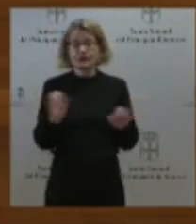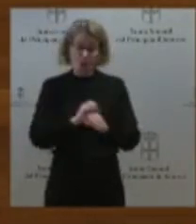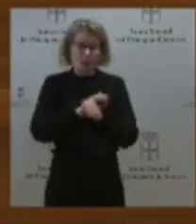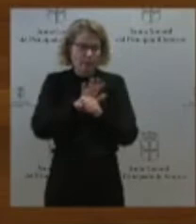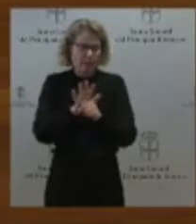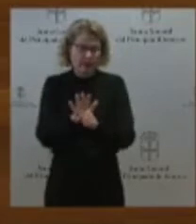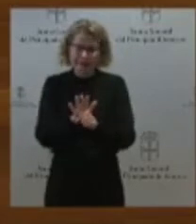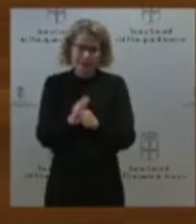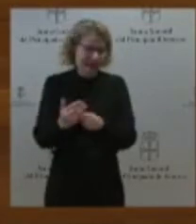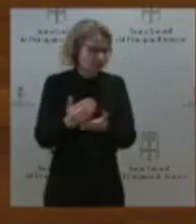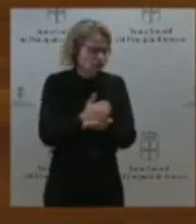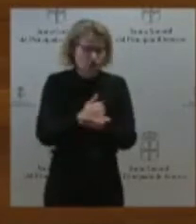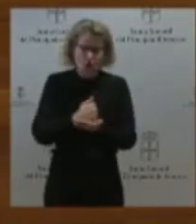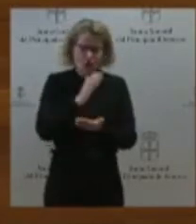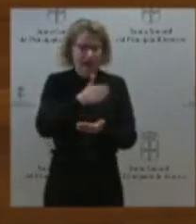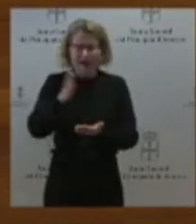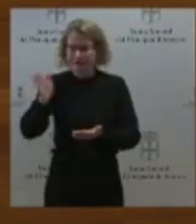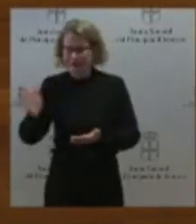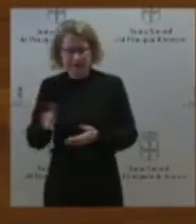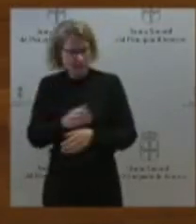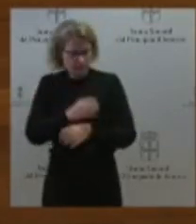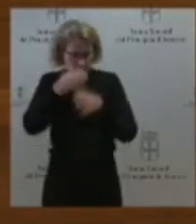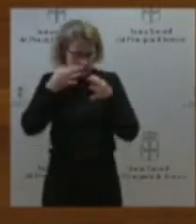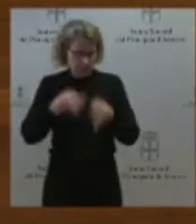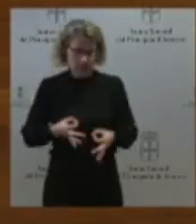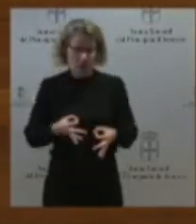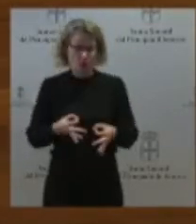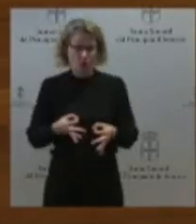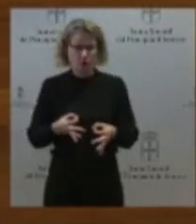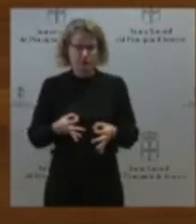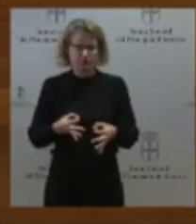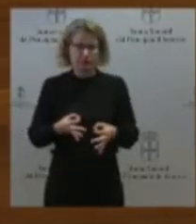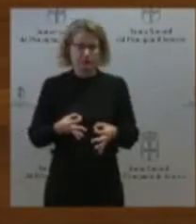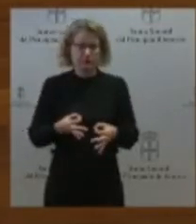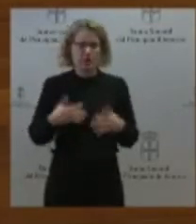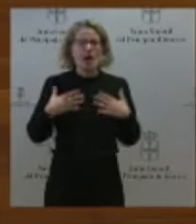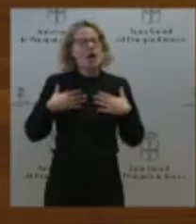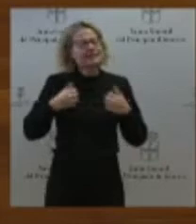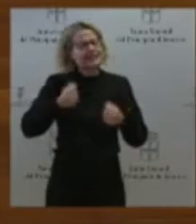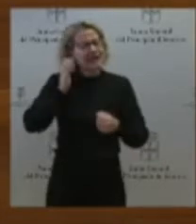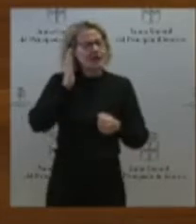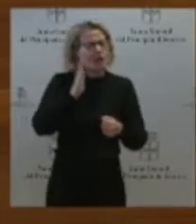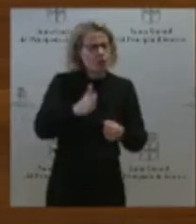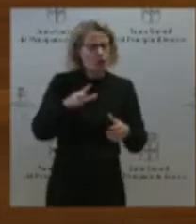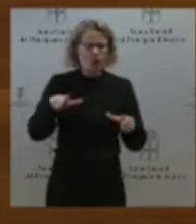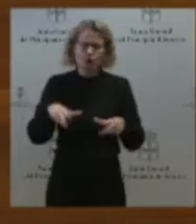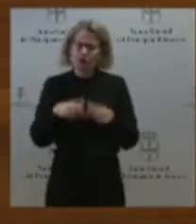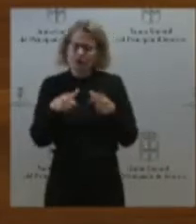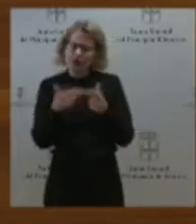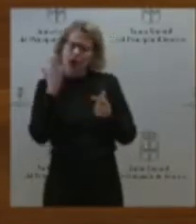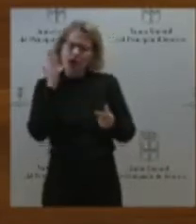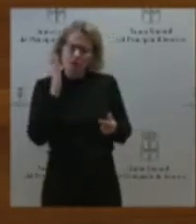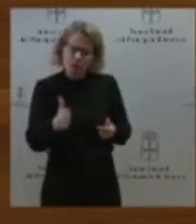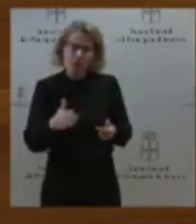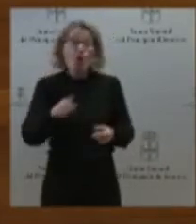legislatura. El impacto sanitario, económico, social e incluso anímico del coronavirus ha impuesto un contexto hostil para los